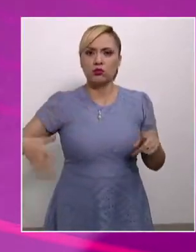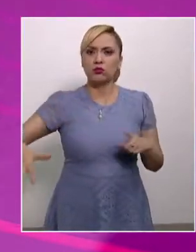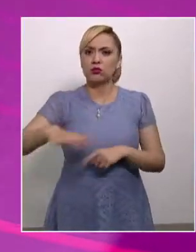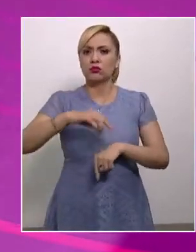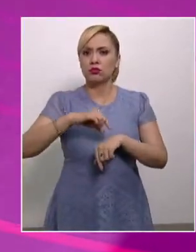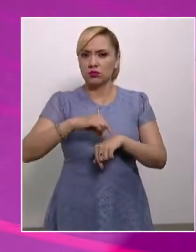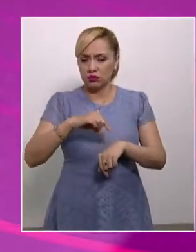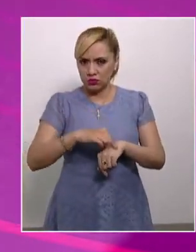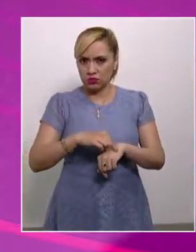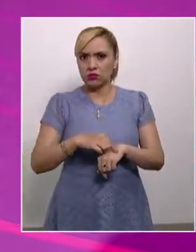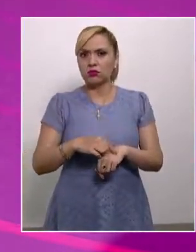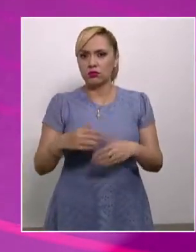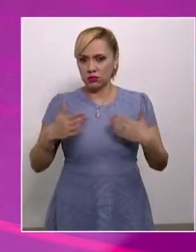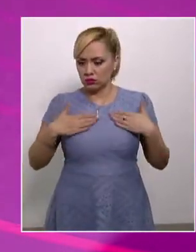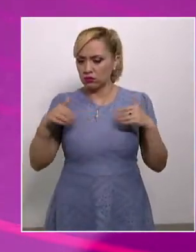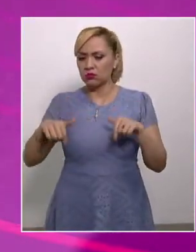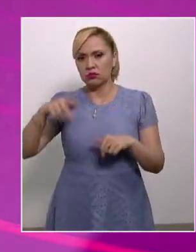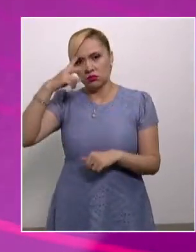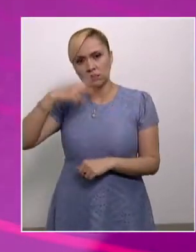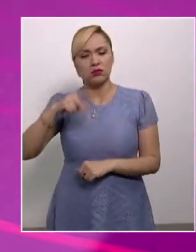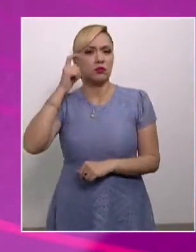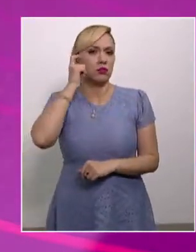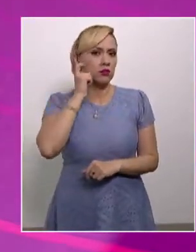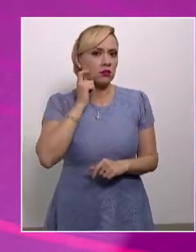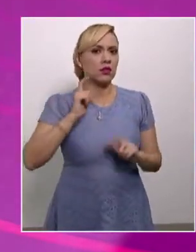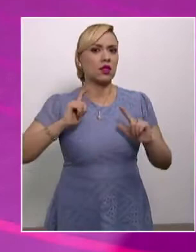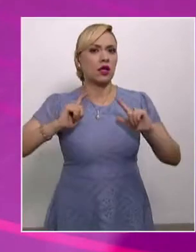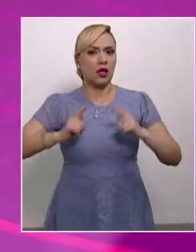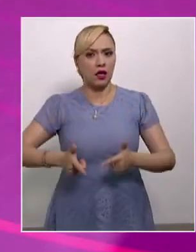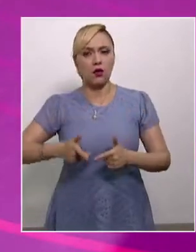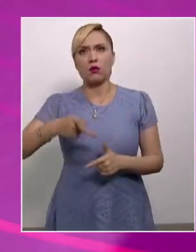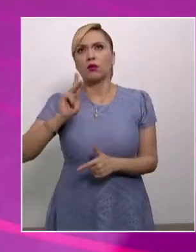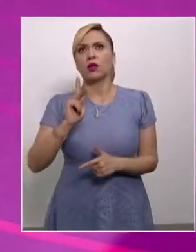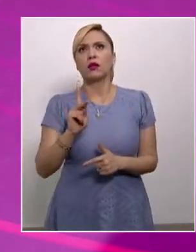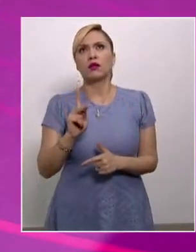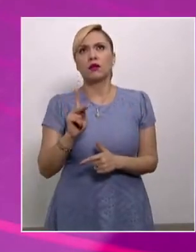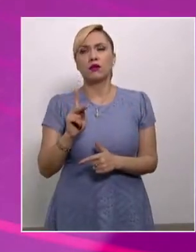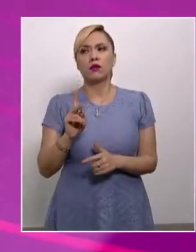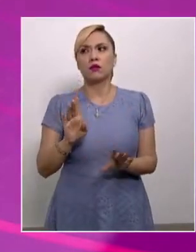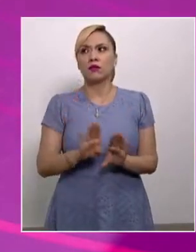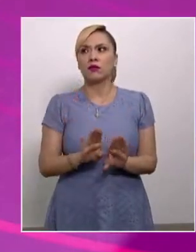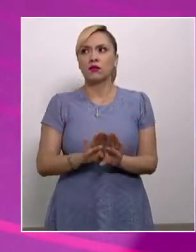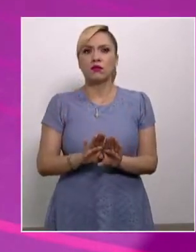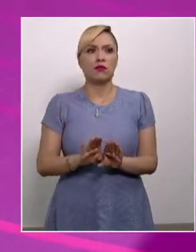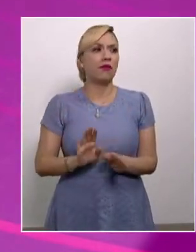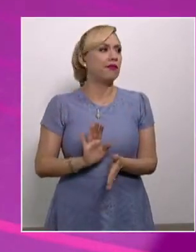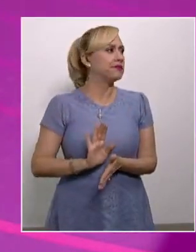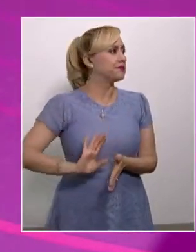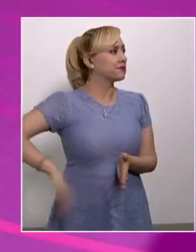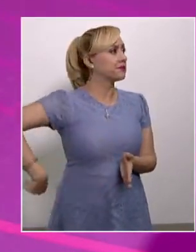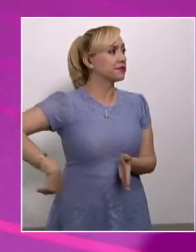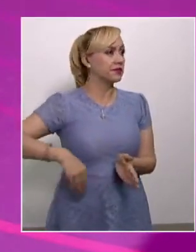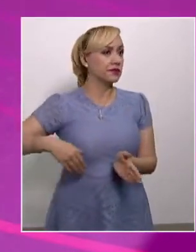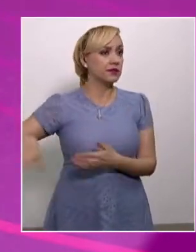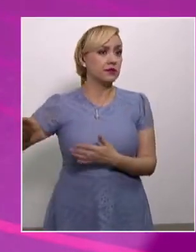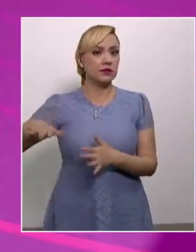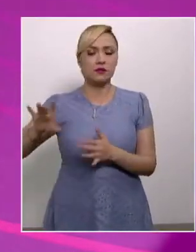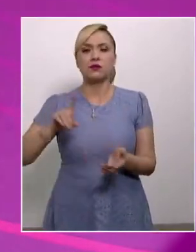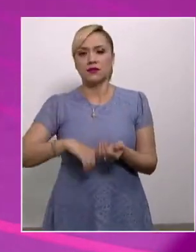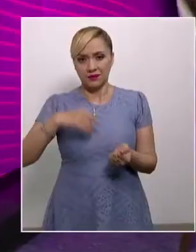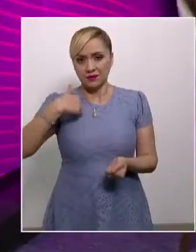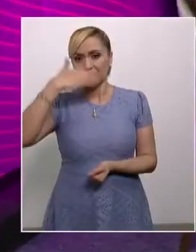salud, en el caso de Médicos Sin Fronteras en México, en Guerrero, en Nuevo Laredo, pero eso no nos va tampoco a exentar y a y a ser ciegos de lo que estamos